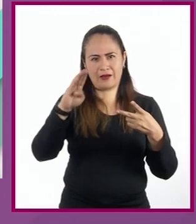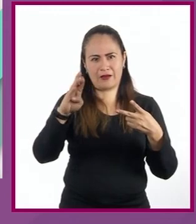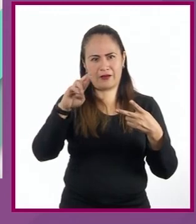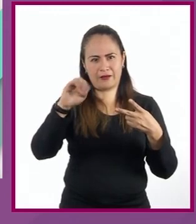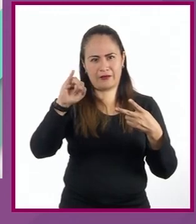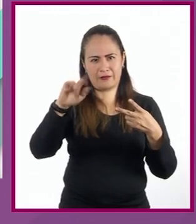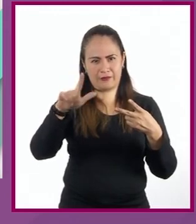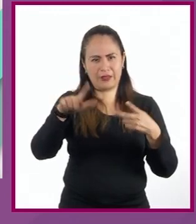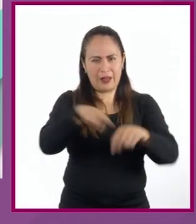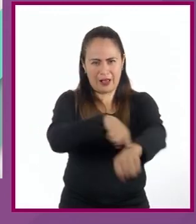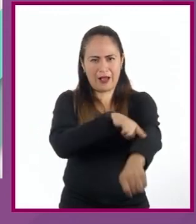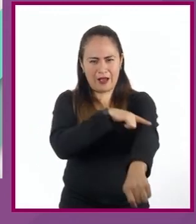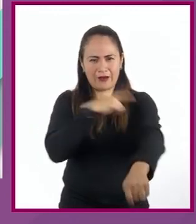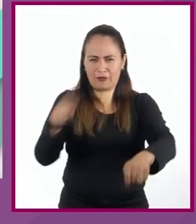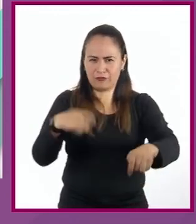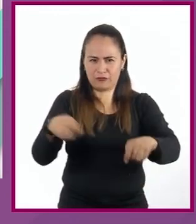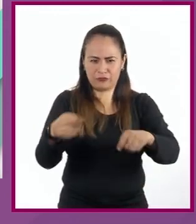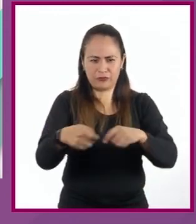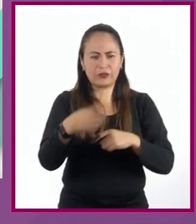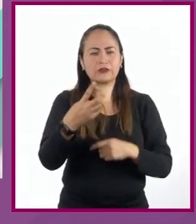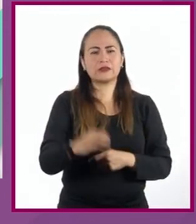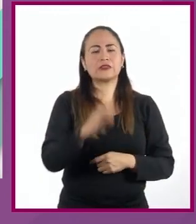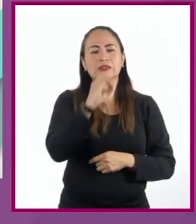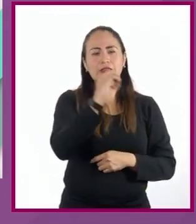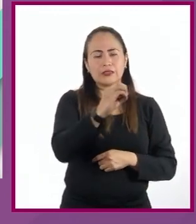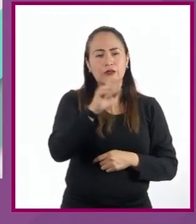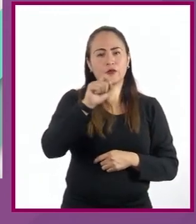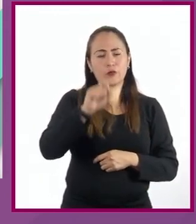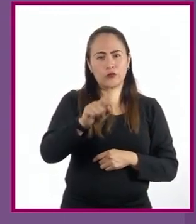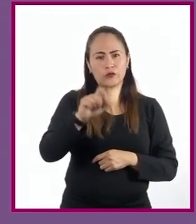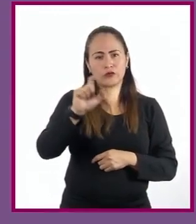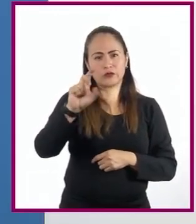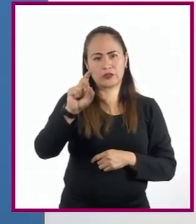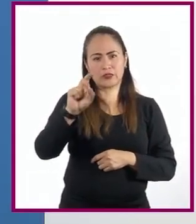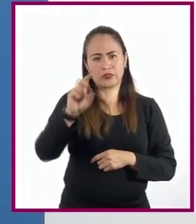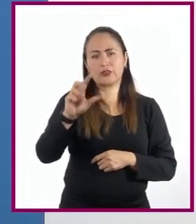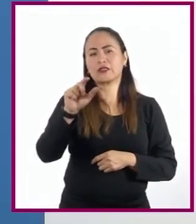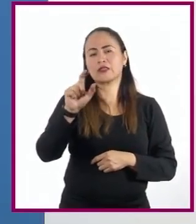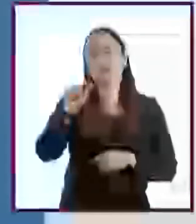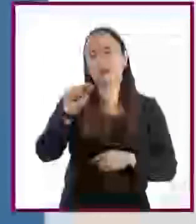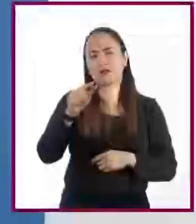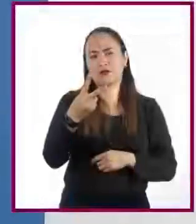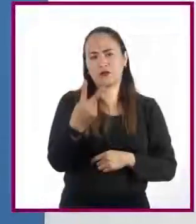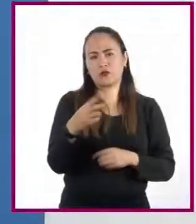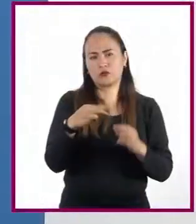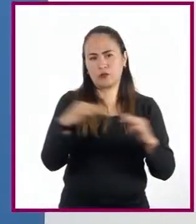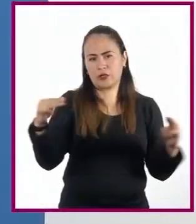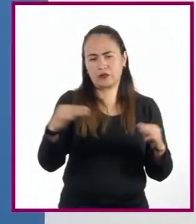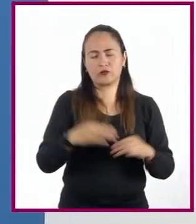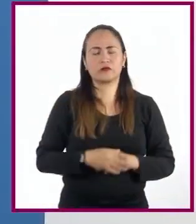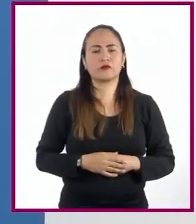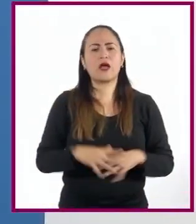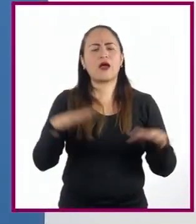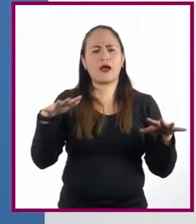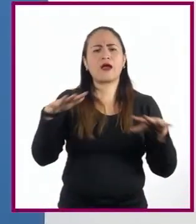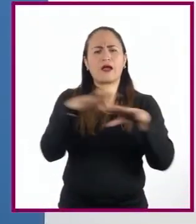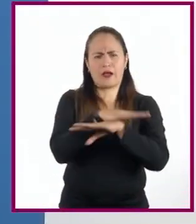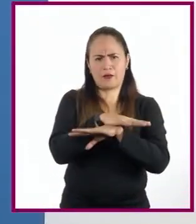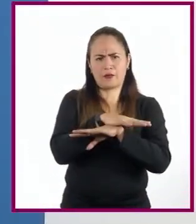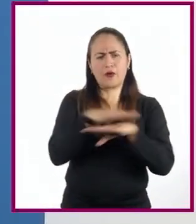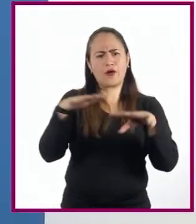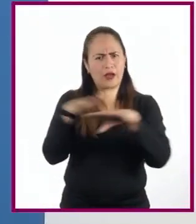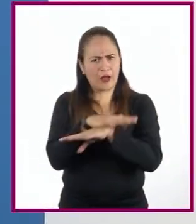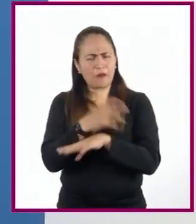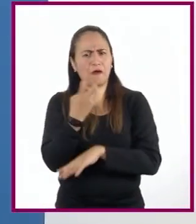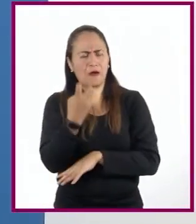de Abril, es 0.72 metros. Realizar conversiones de unidades es una técnica que